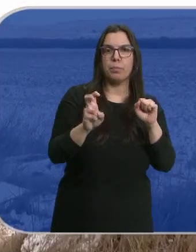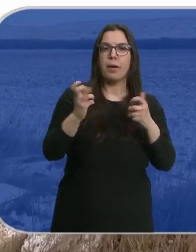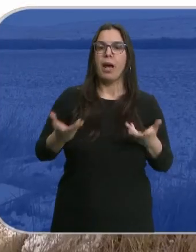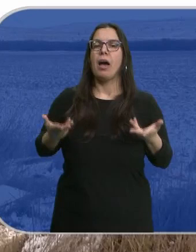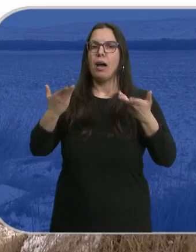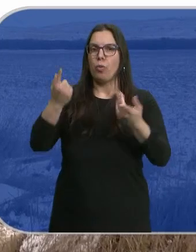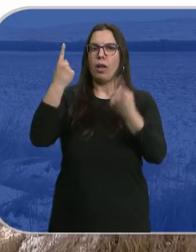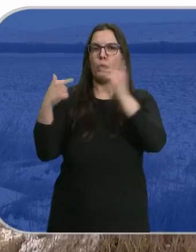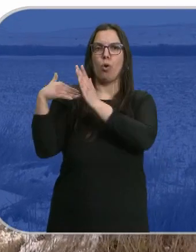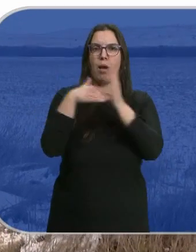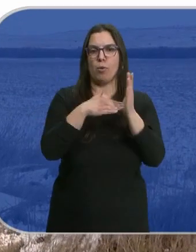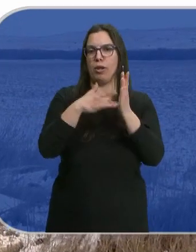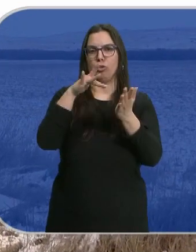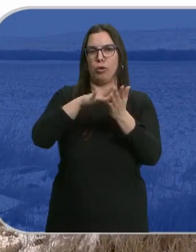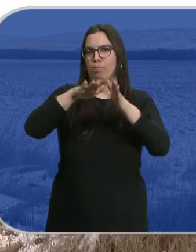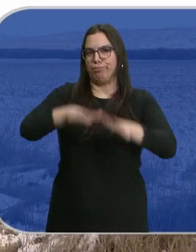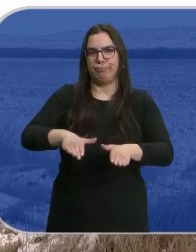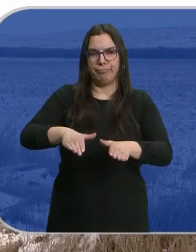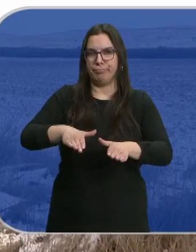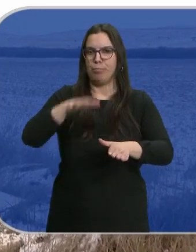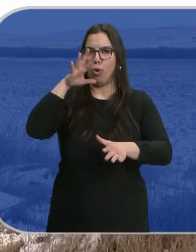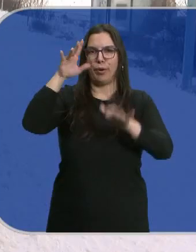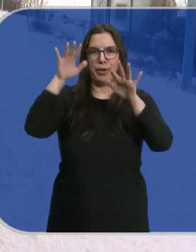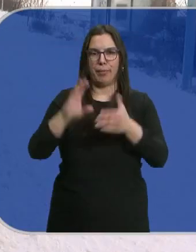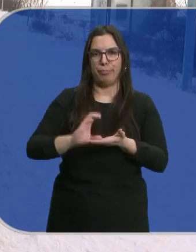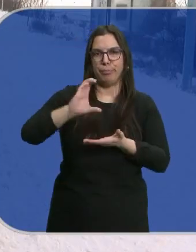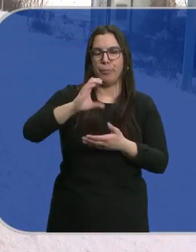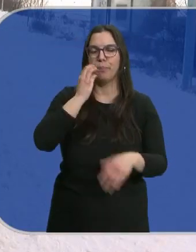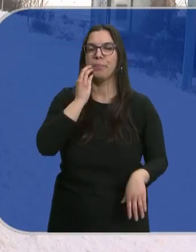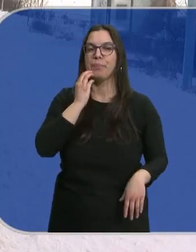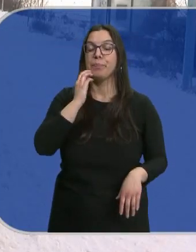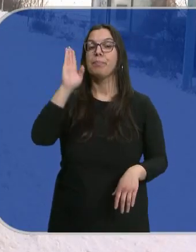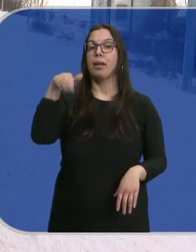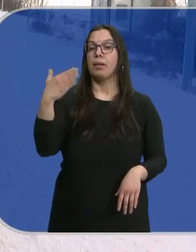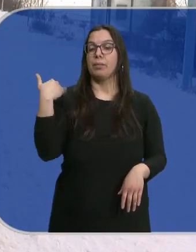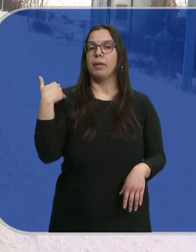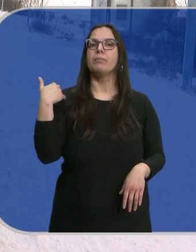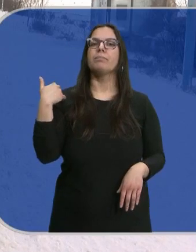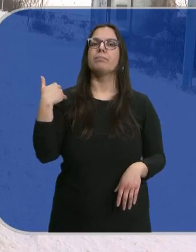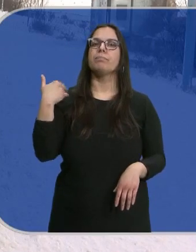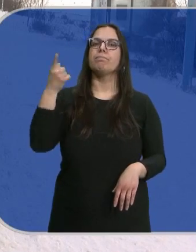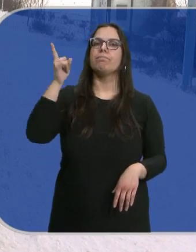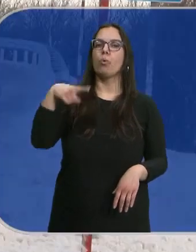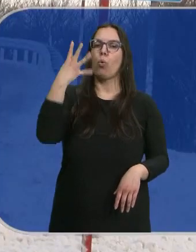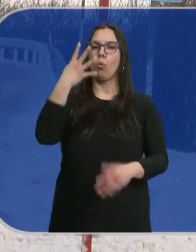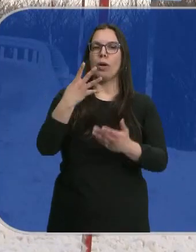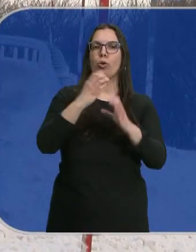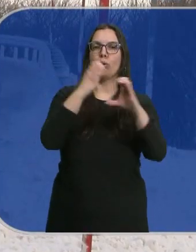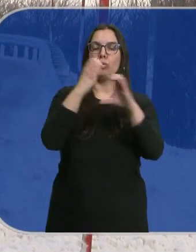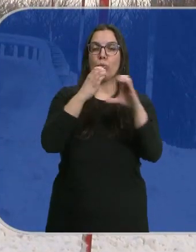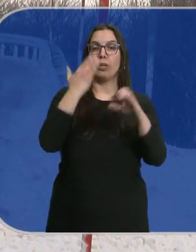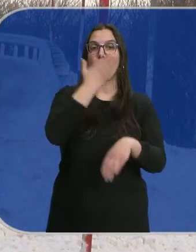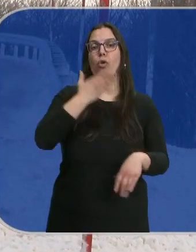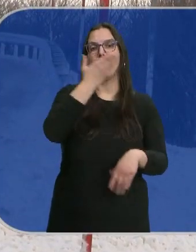ayudar a salir a varios camiones que se habían quedado atascados. En la jornada de ayer también 4 rutas escolares se vieron afectadas y aunque en el resto de la